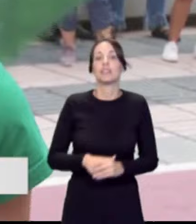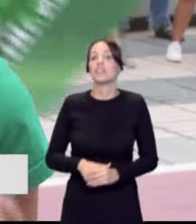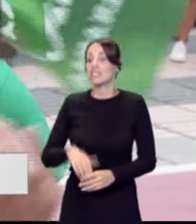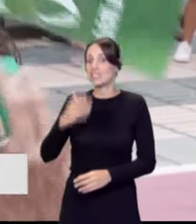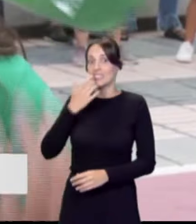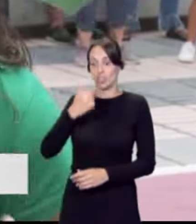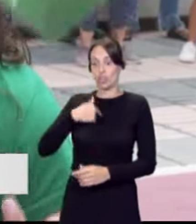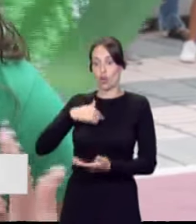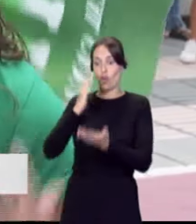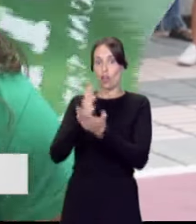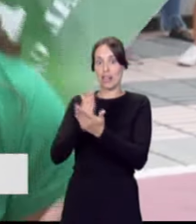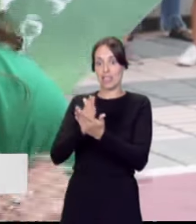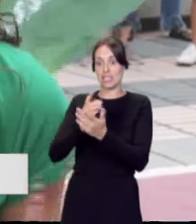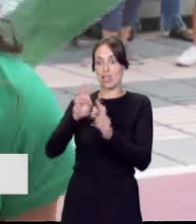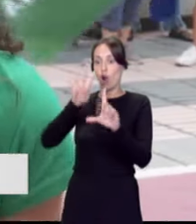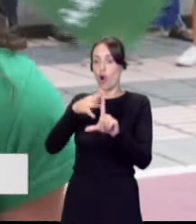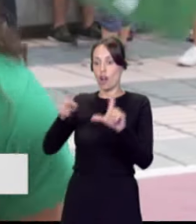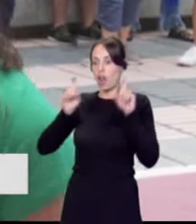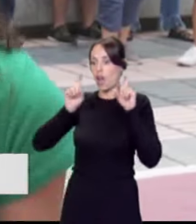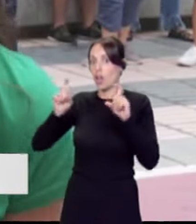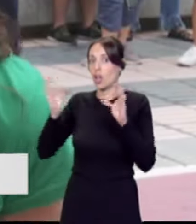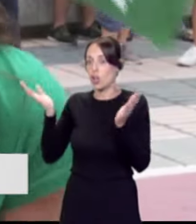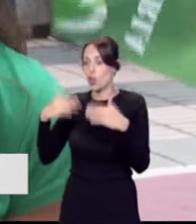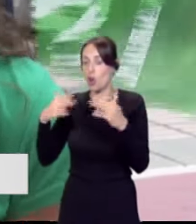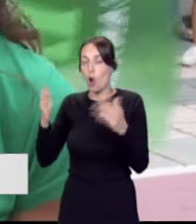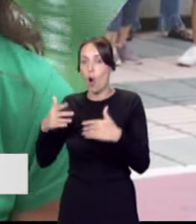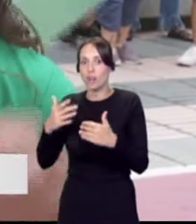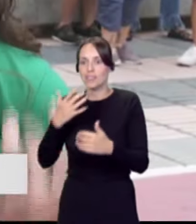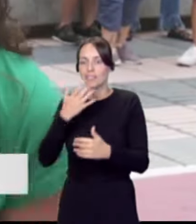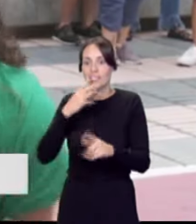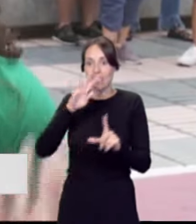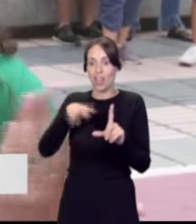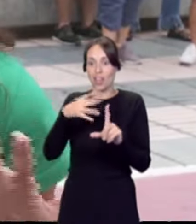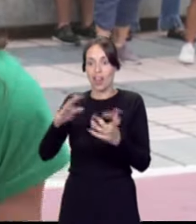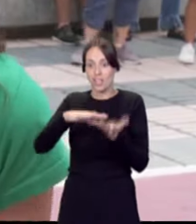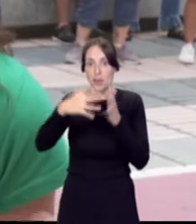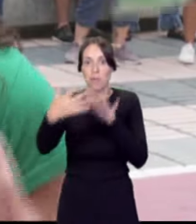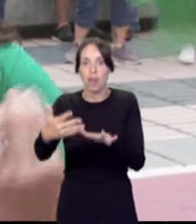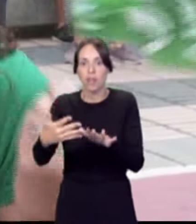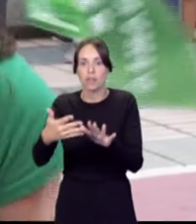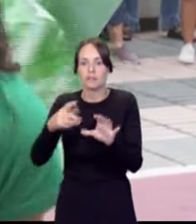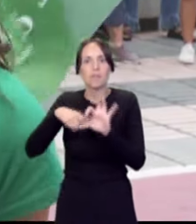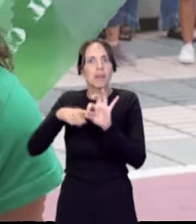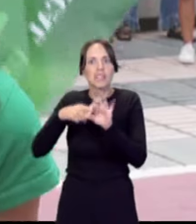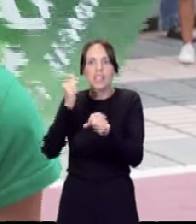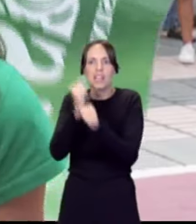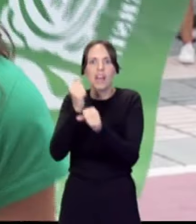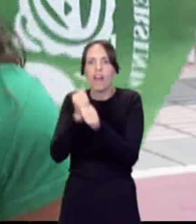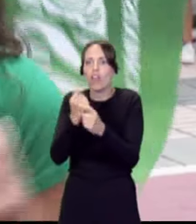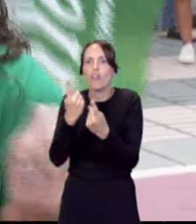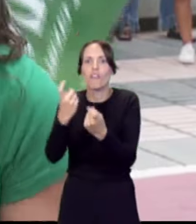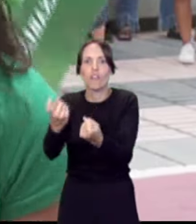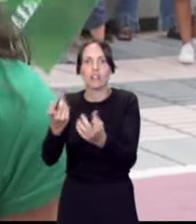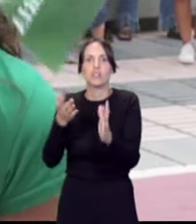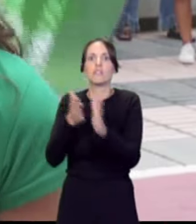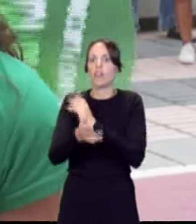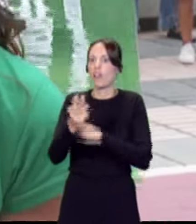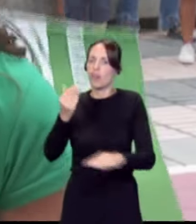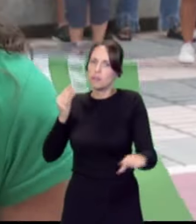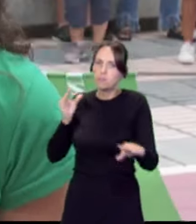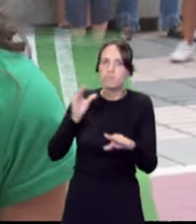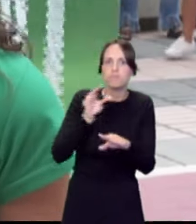asignadas, si las horas lectivas se aplican, hay un déficit de plantilla. Entonces hay que aumentar la plantilla, hay que invertir en formación, hay que aumentar el número